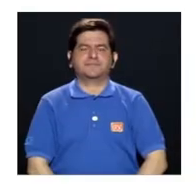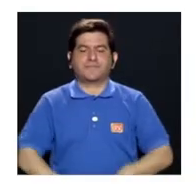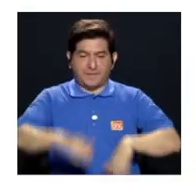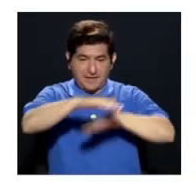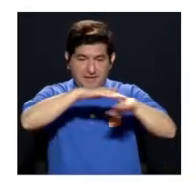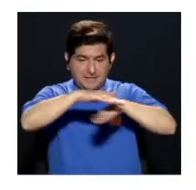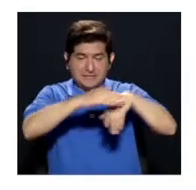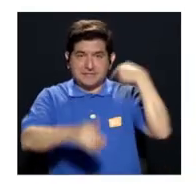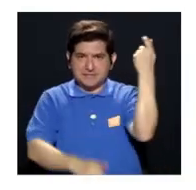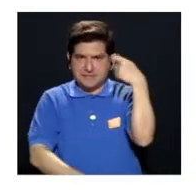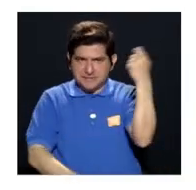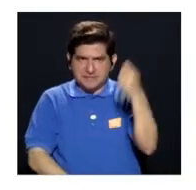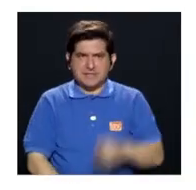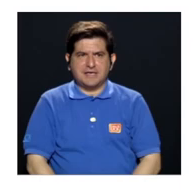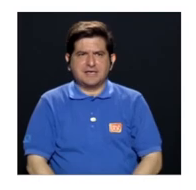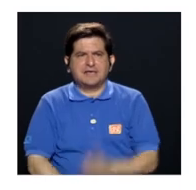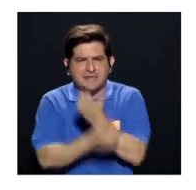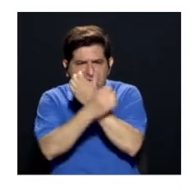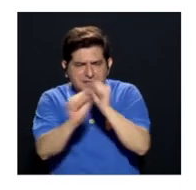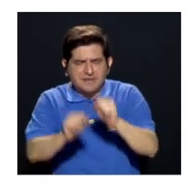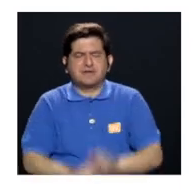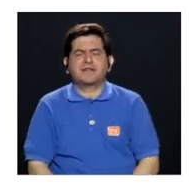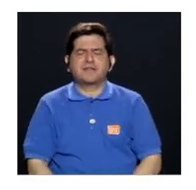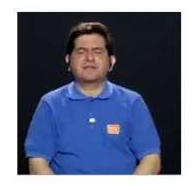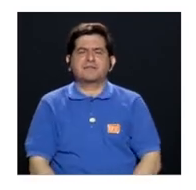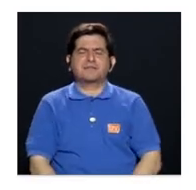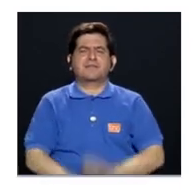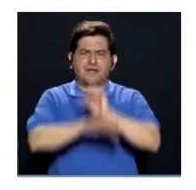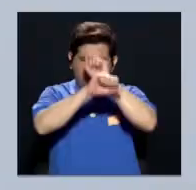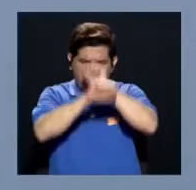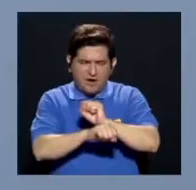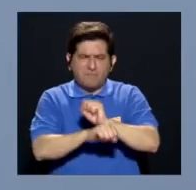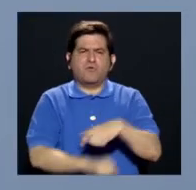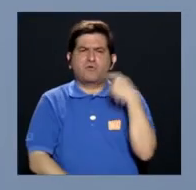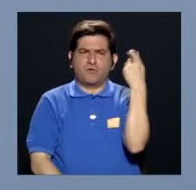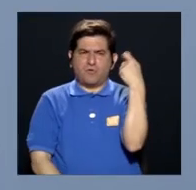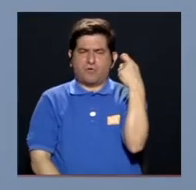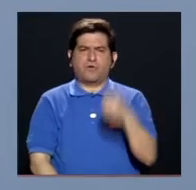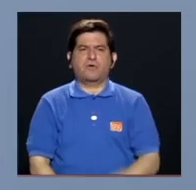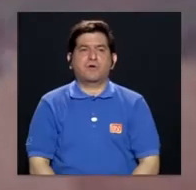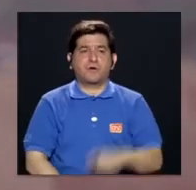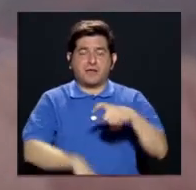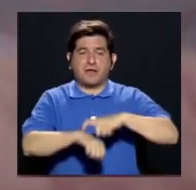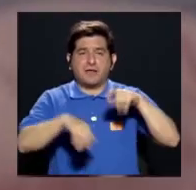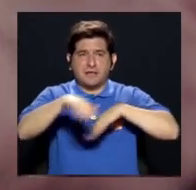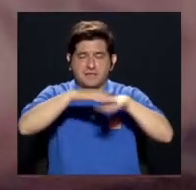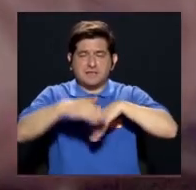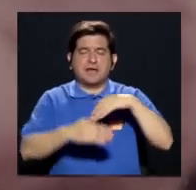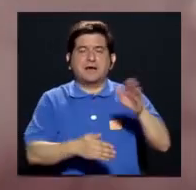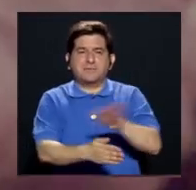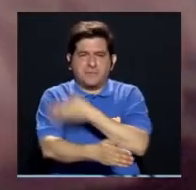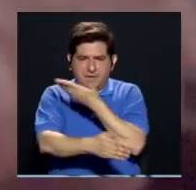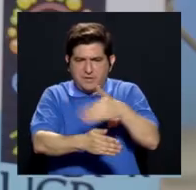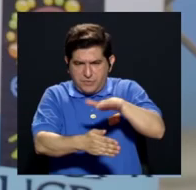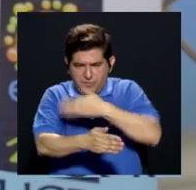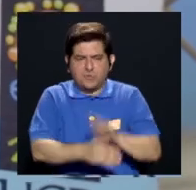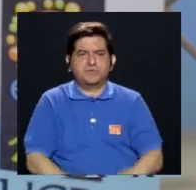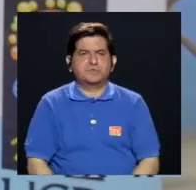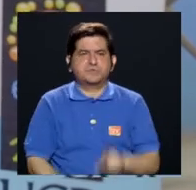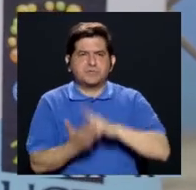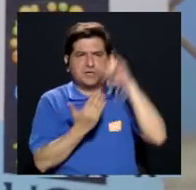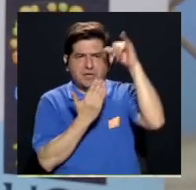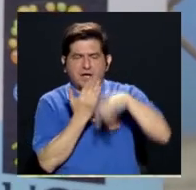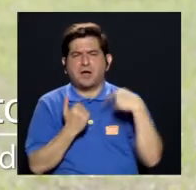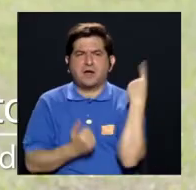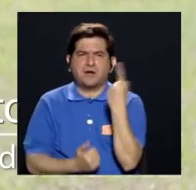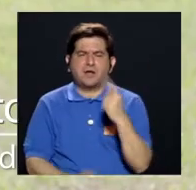Sede de Guanacaste, al rescate del folclor pampero. La etapa básica de música es un proyecto que ha